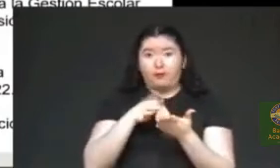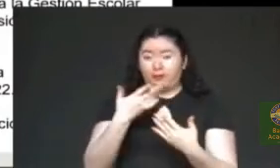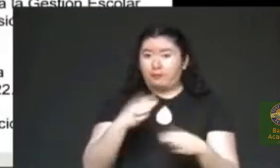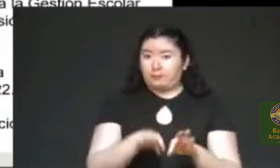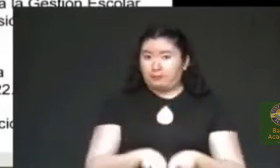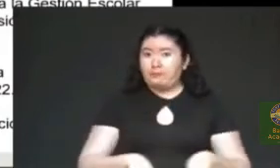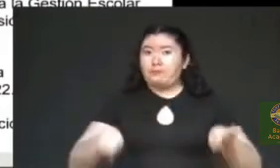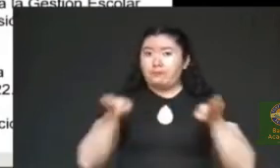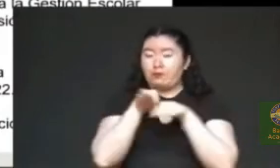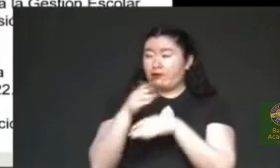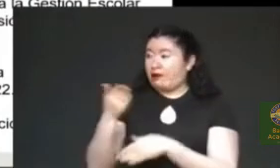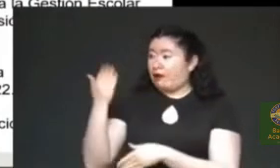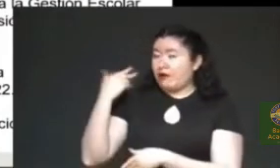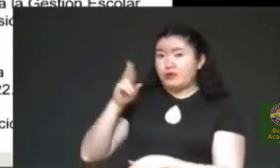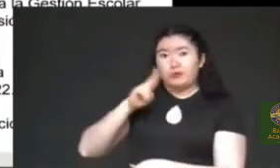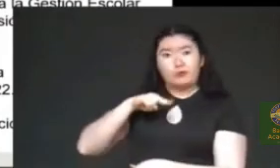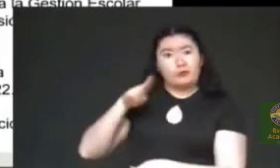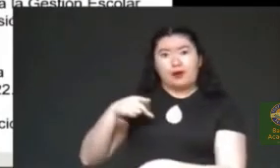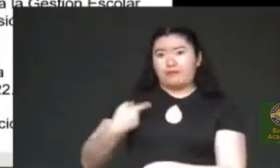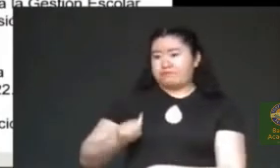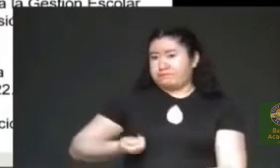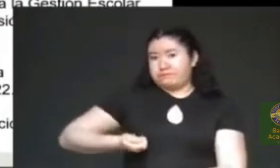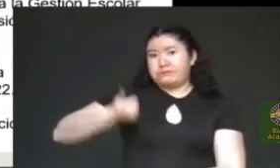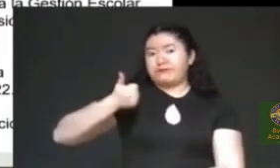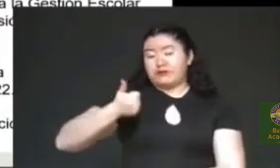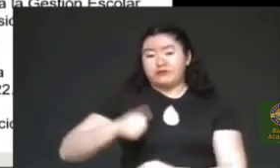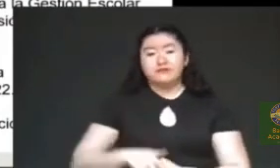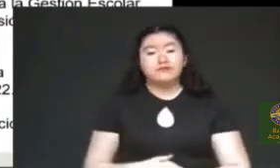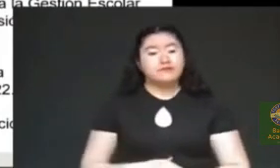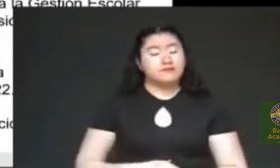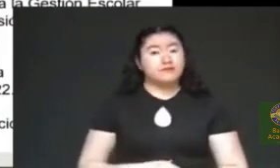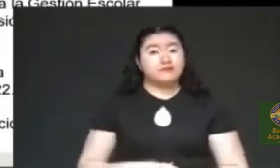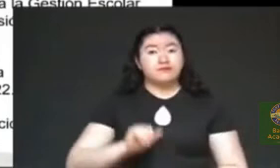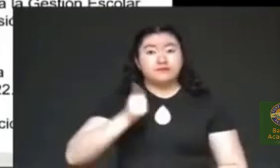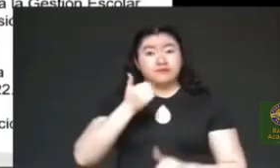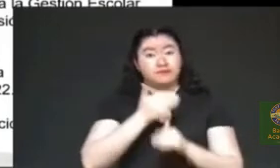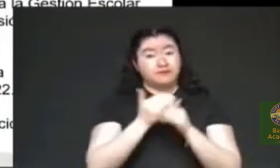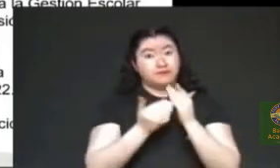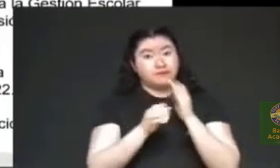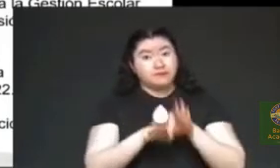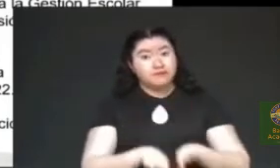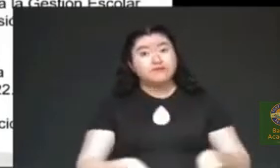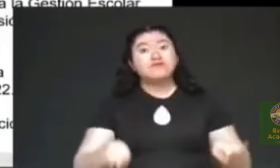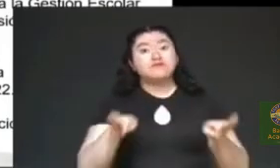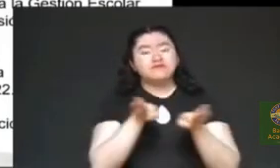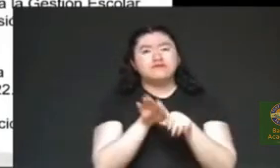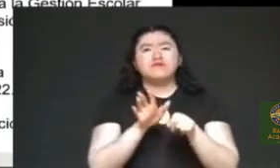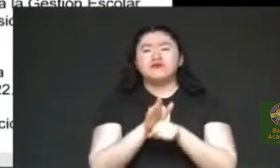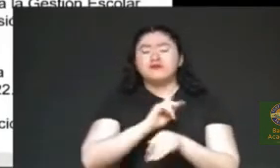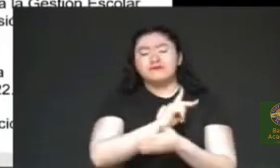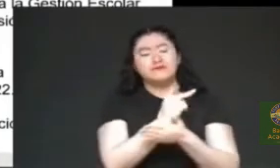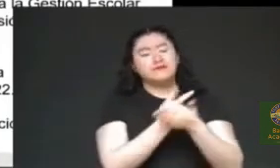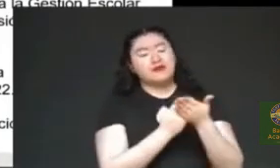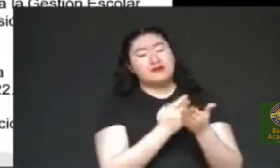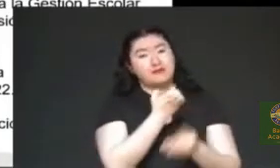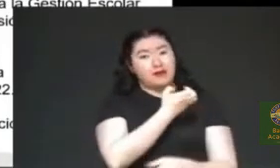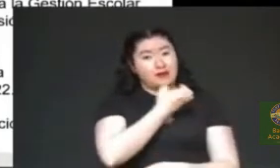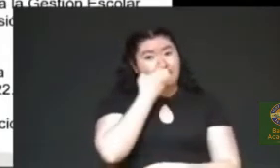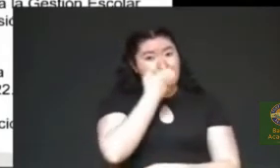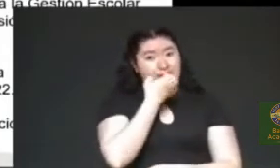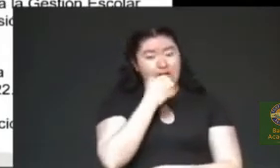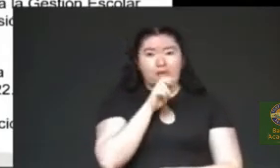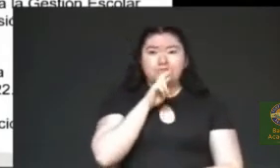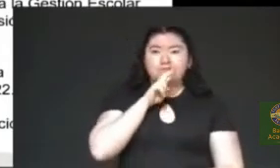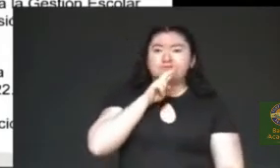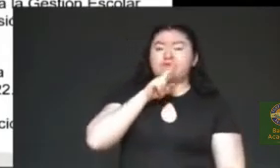precedente. Otra acción muy importante es el tema de Mejor Escuela, la escuela es nuestra, en el cual en las escuelas